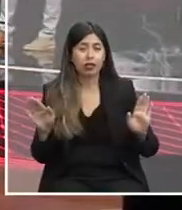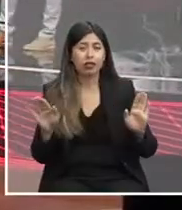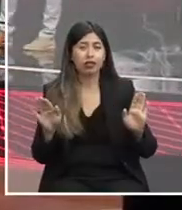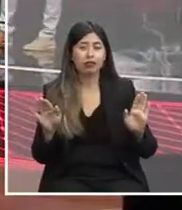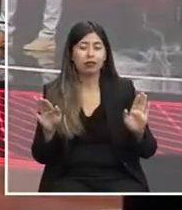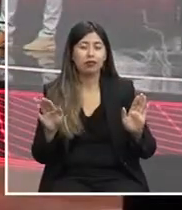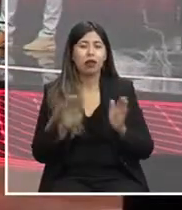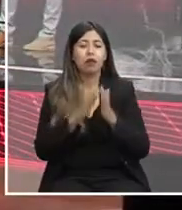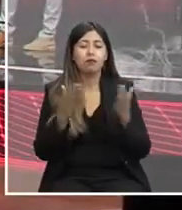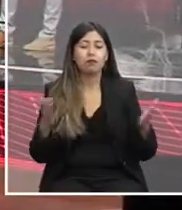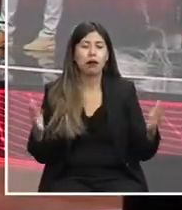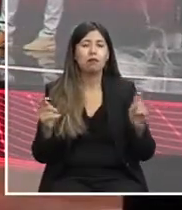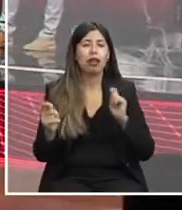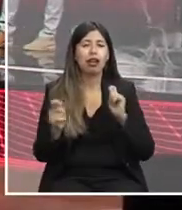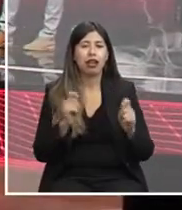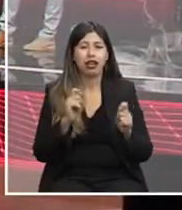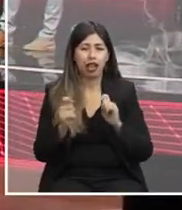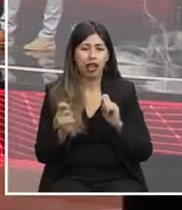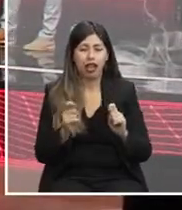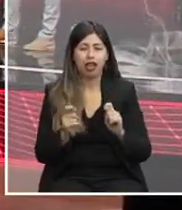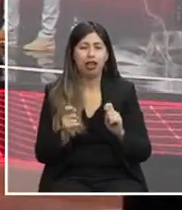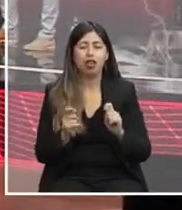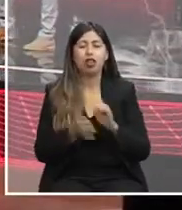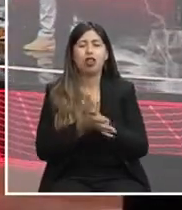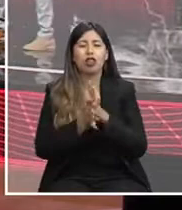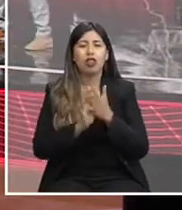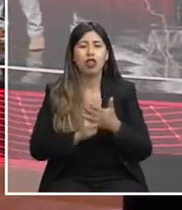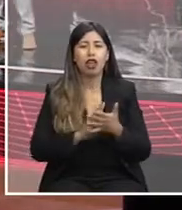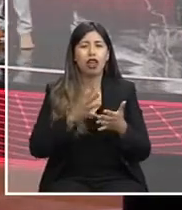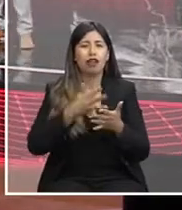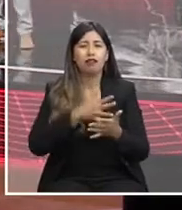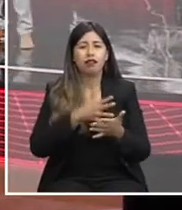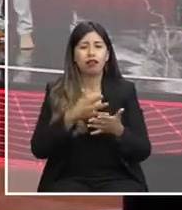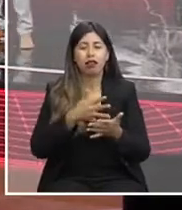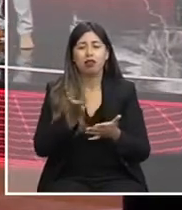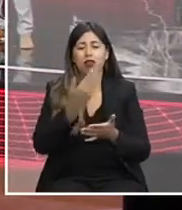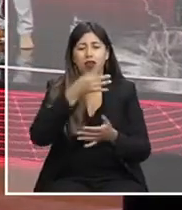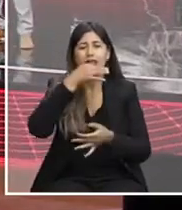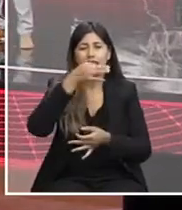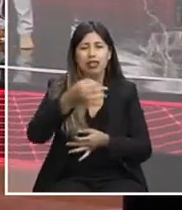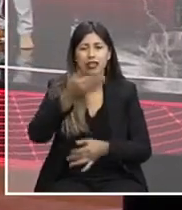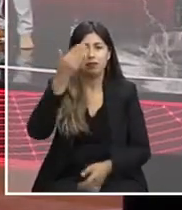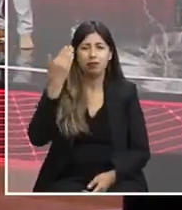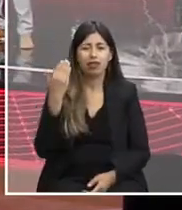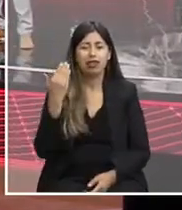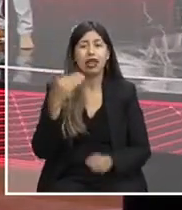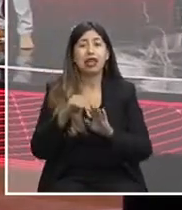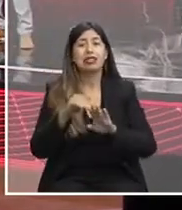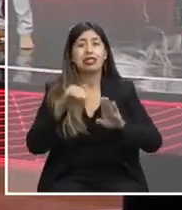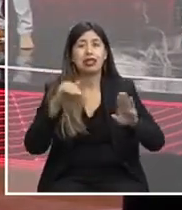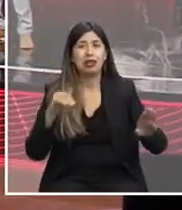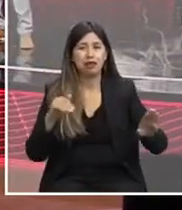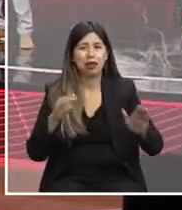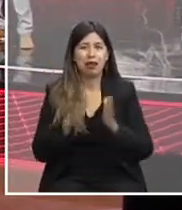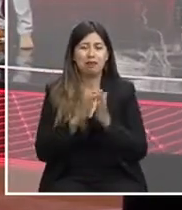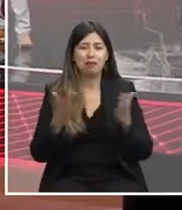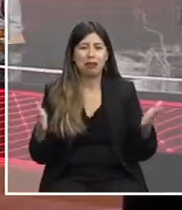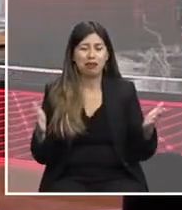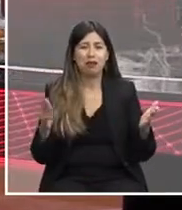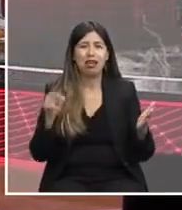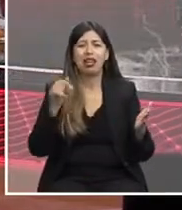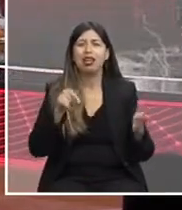de riesgo volcánico, con todas las vulnerabilidades que estábamos hablando en mapas separados y que en el fondo tienen que